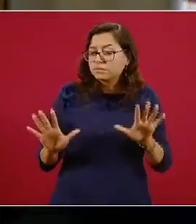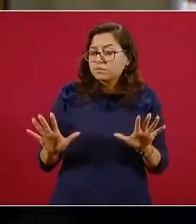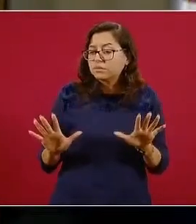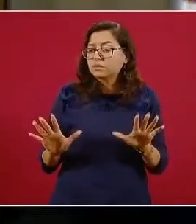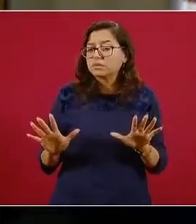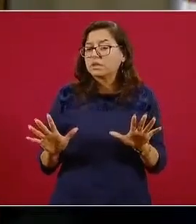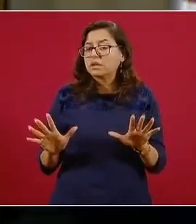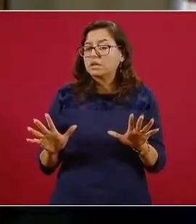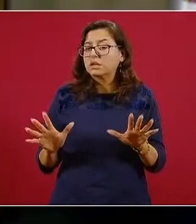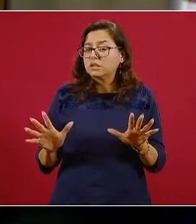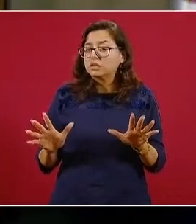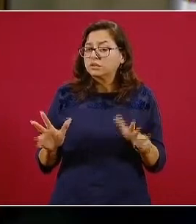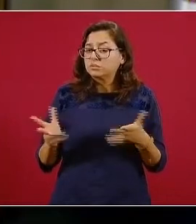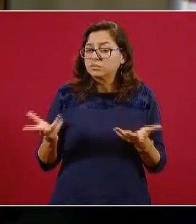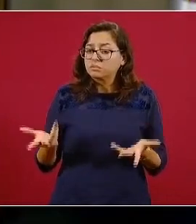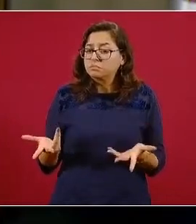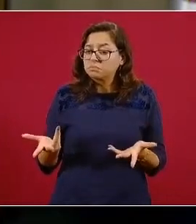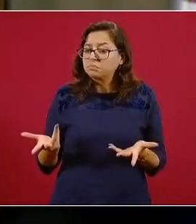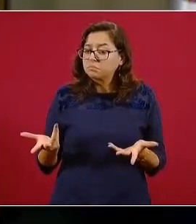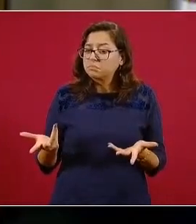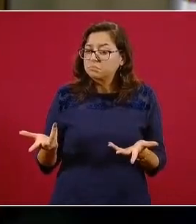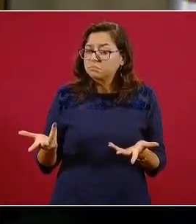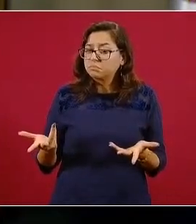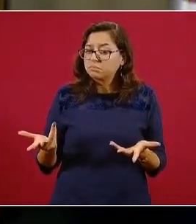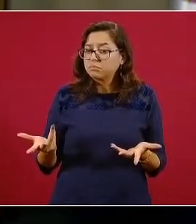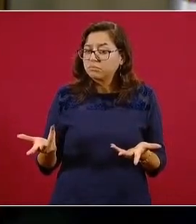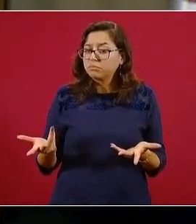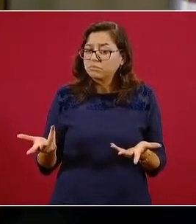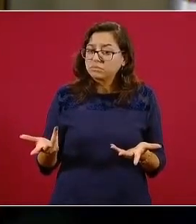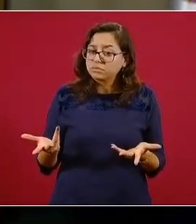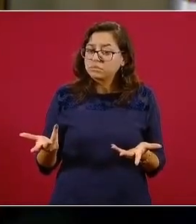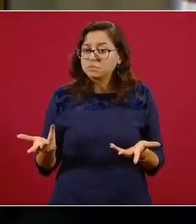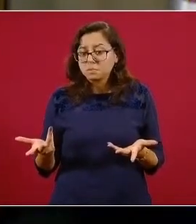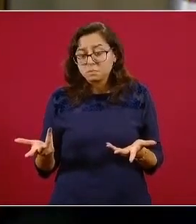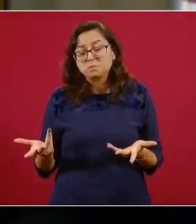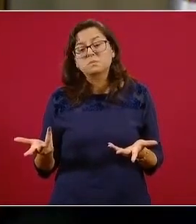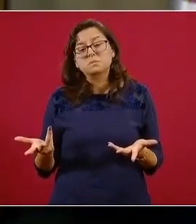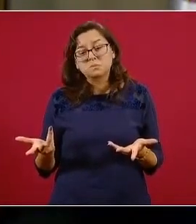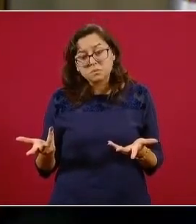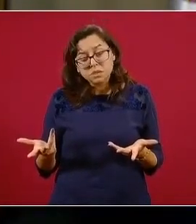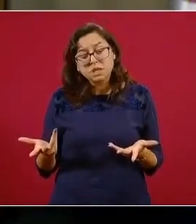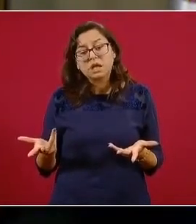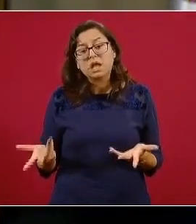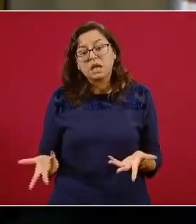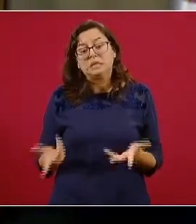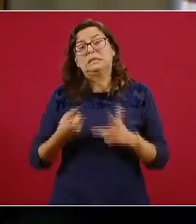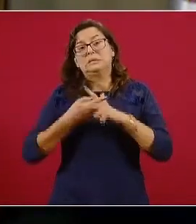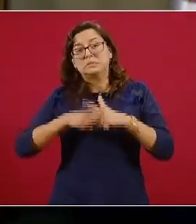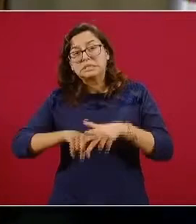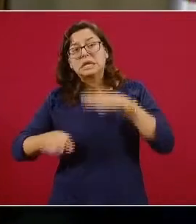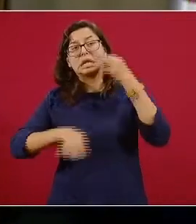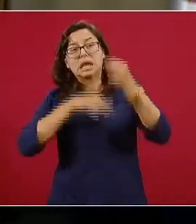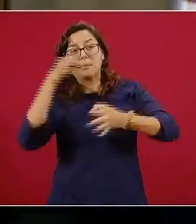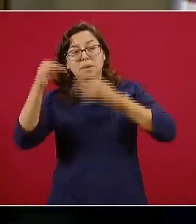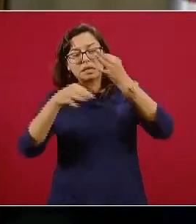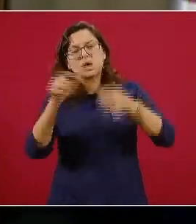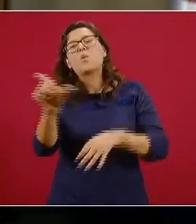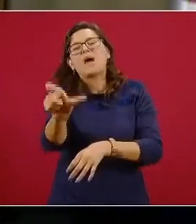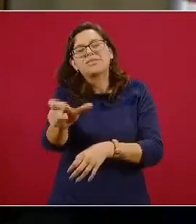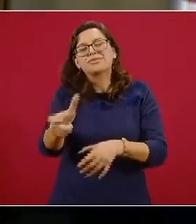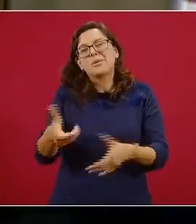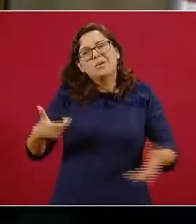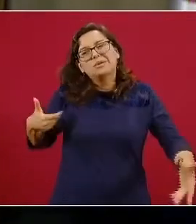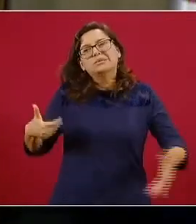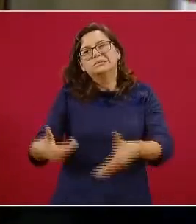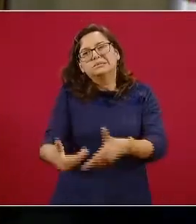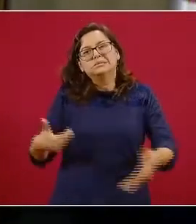sobre, digamos, que el tiempo que lleva para iniciar la campaña, y también para si